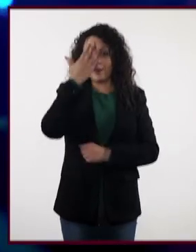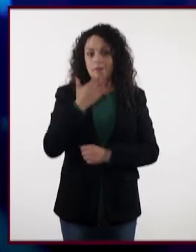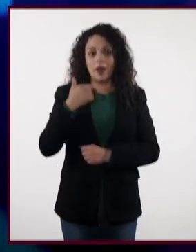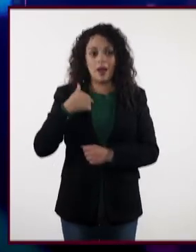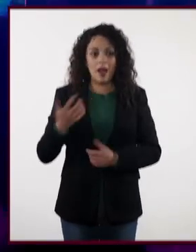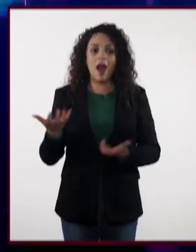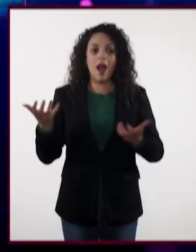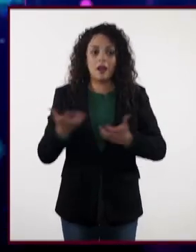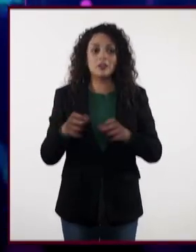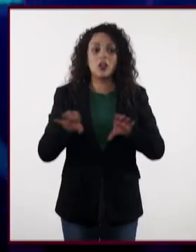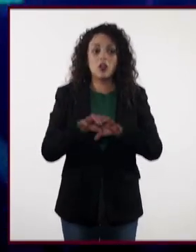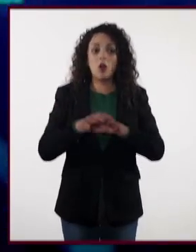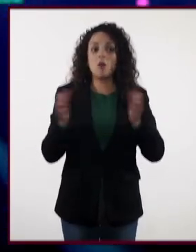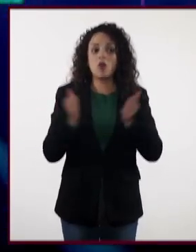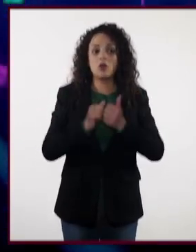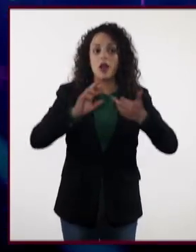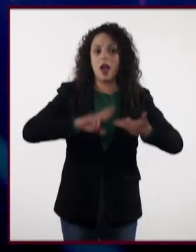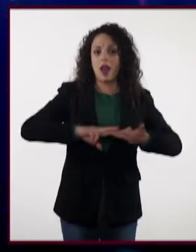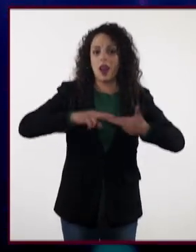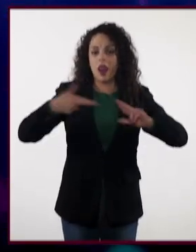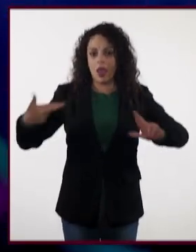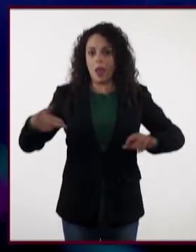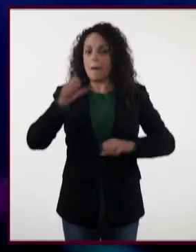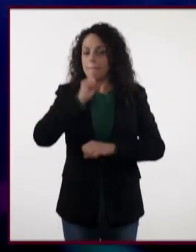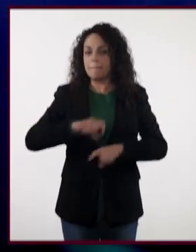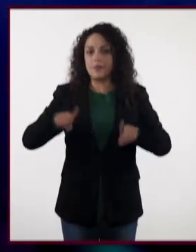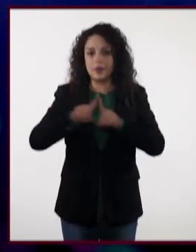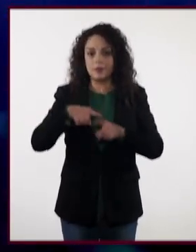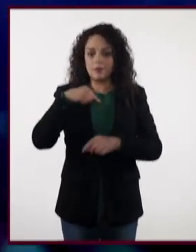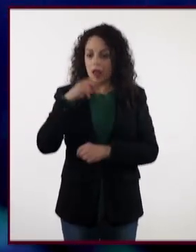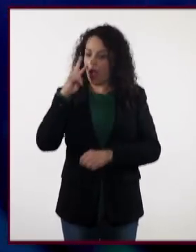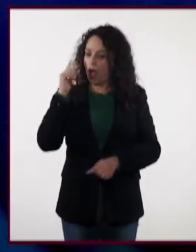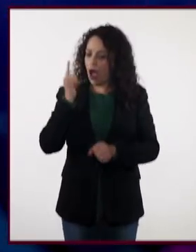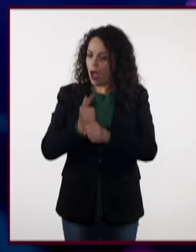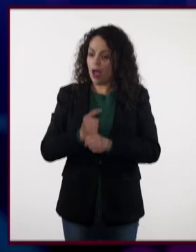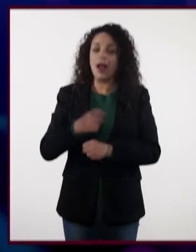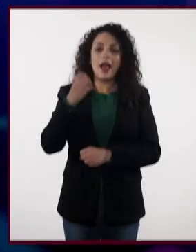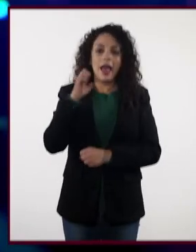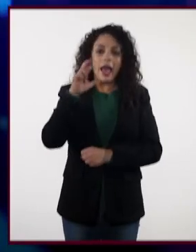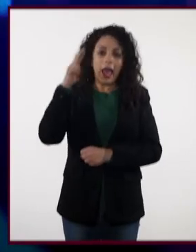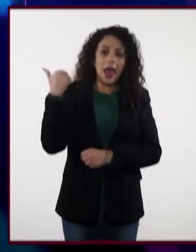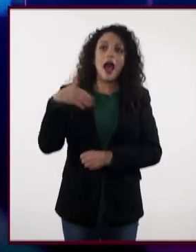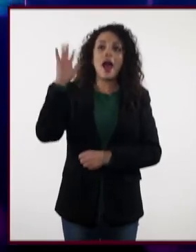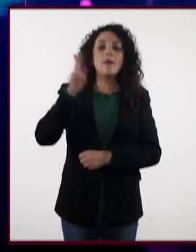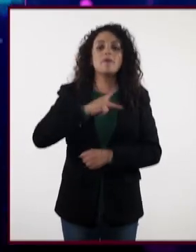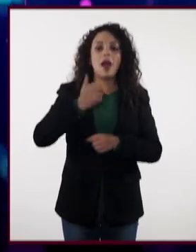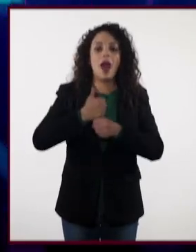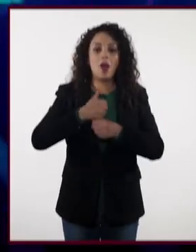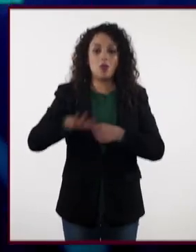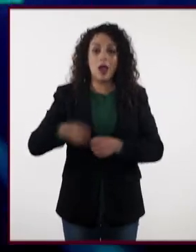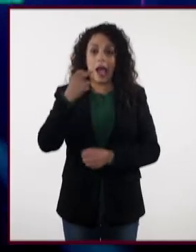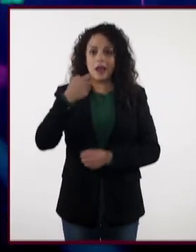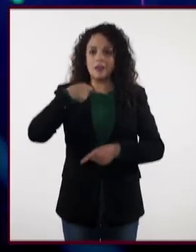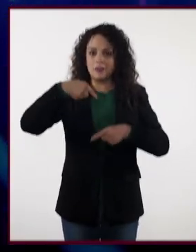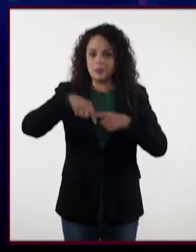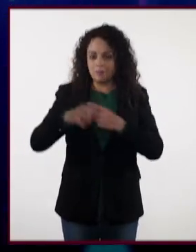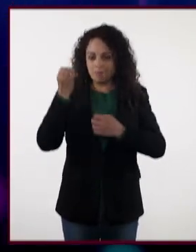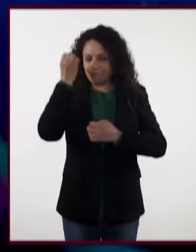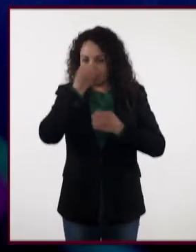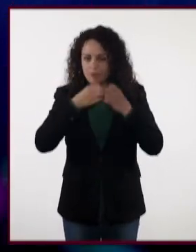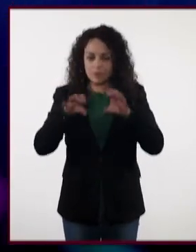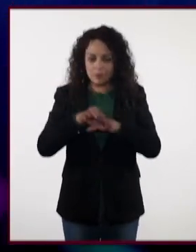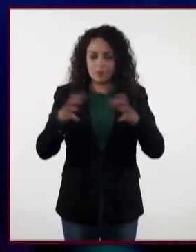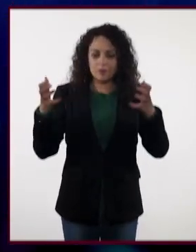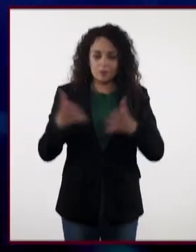activa de hacerlo era pues a través del hilo que también me encontré y que era de mi abuela, ¿no? Entonces eso me llevó a experimentar también de otra